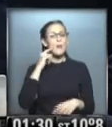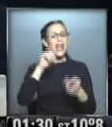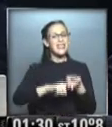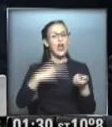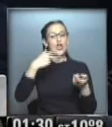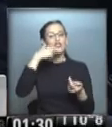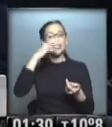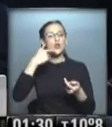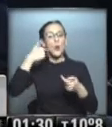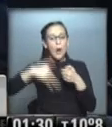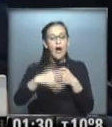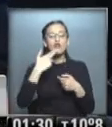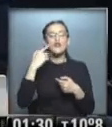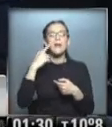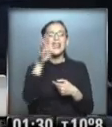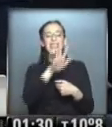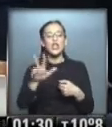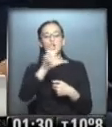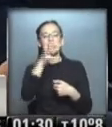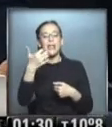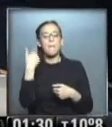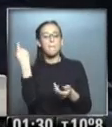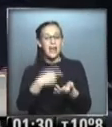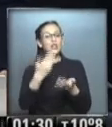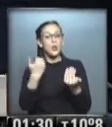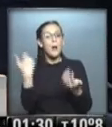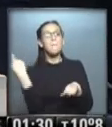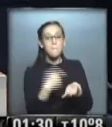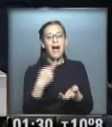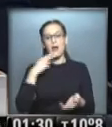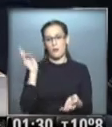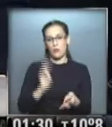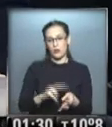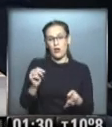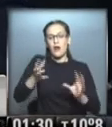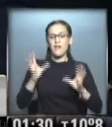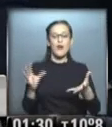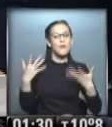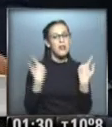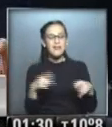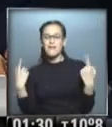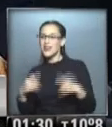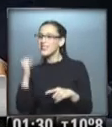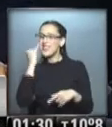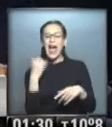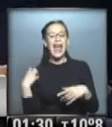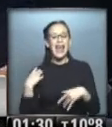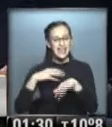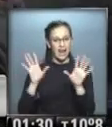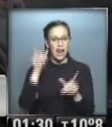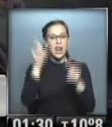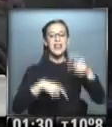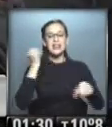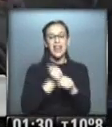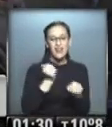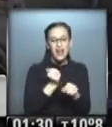a partir de los 11.563 pesos. Ahora, con esta deducción especial, es genérico para todos, trabajador que